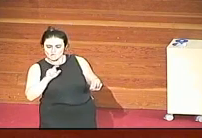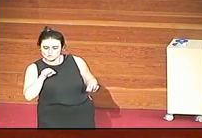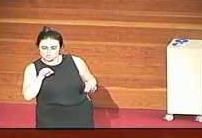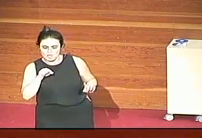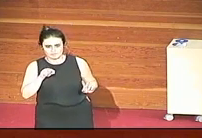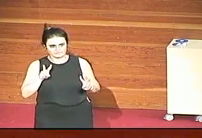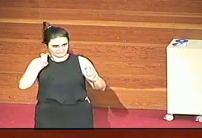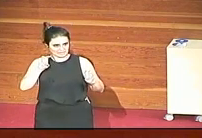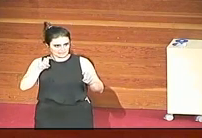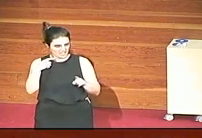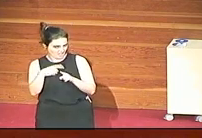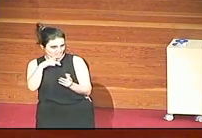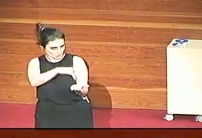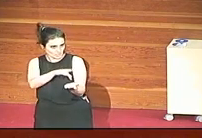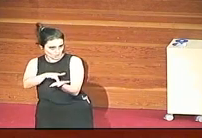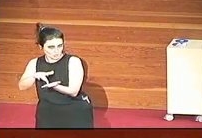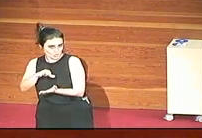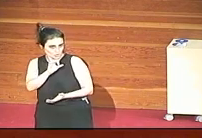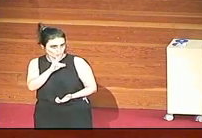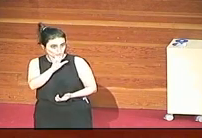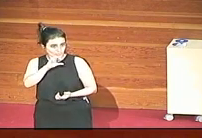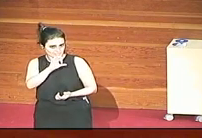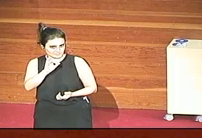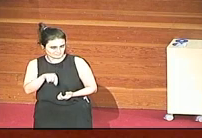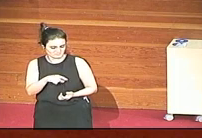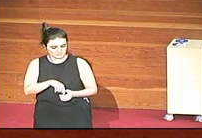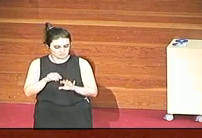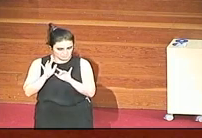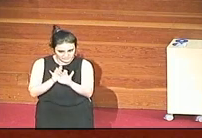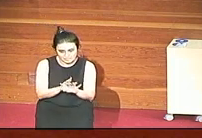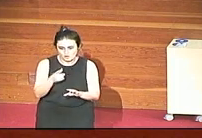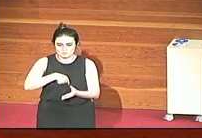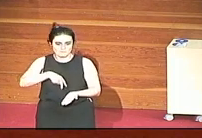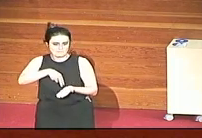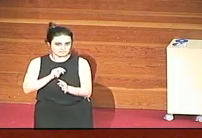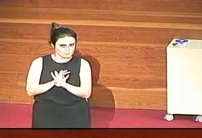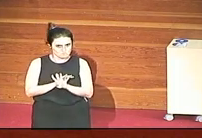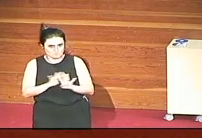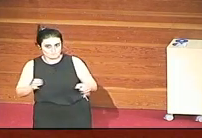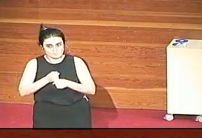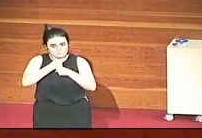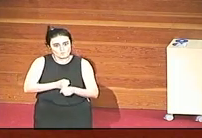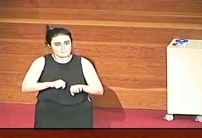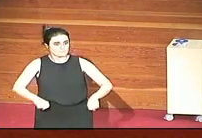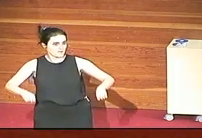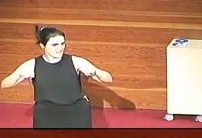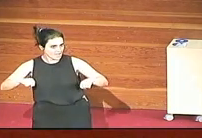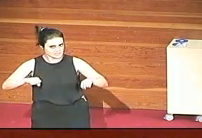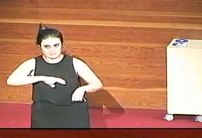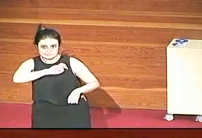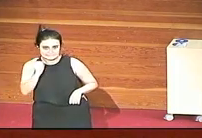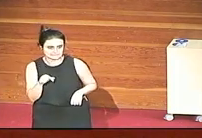sucesos no hemos hecho una una manifestación hemos hecho un plante nos hemos puesto con unas pancartas oye